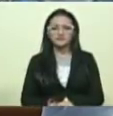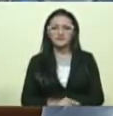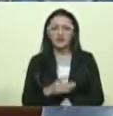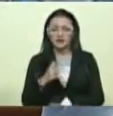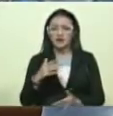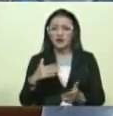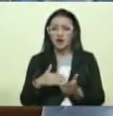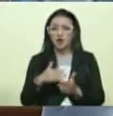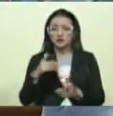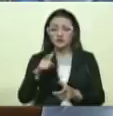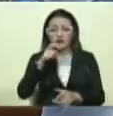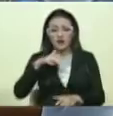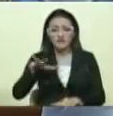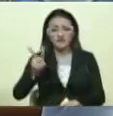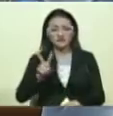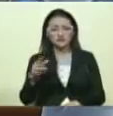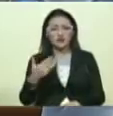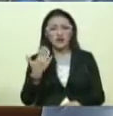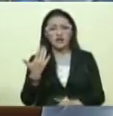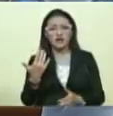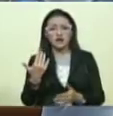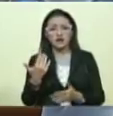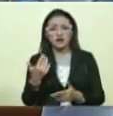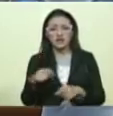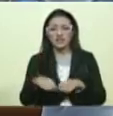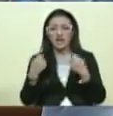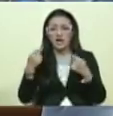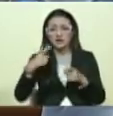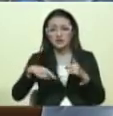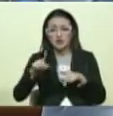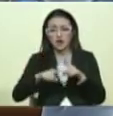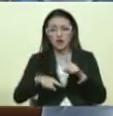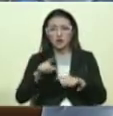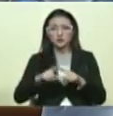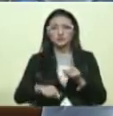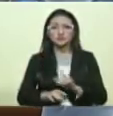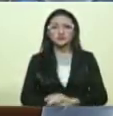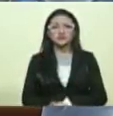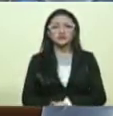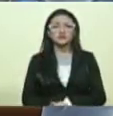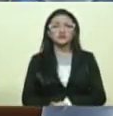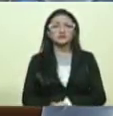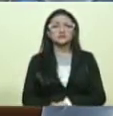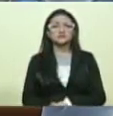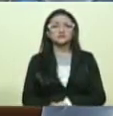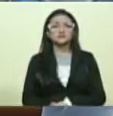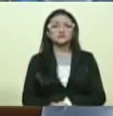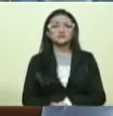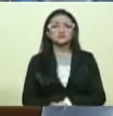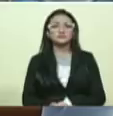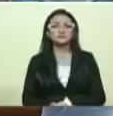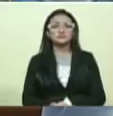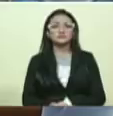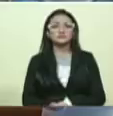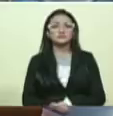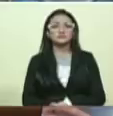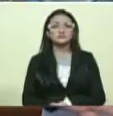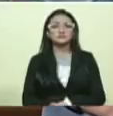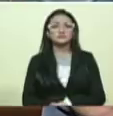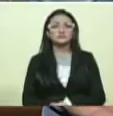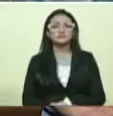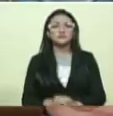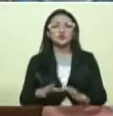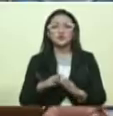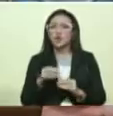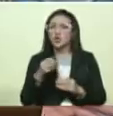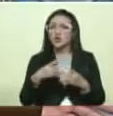venezolano y también a la nación en relación al daño patrimonial. Gracias. Sí, efectivamente, todas estas acciones, el Ministerio